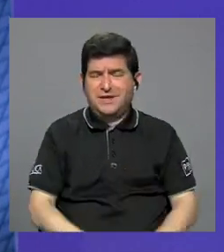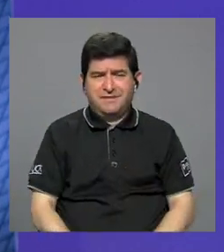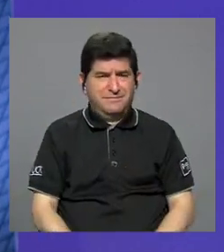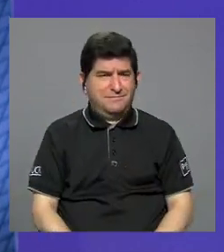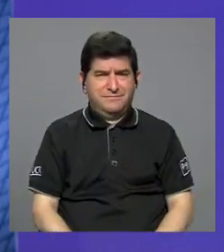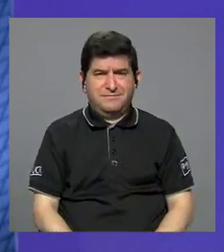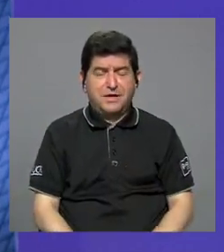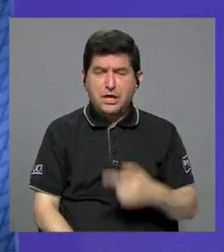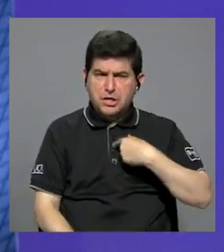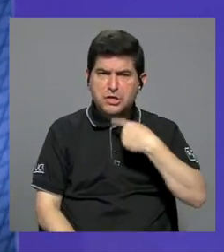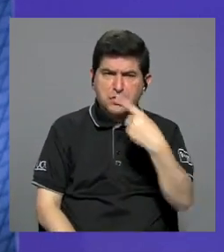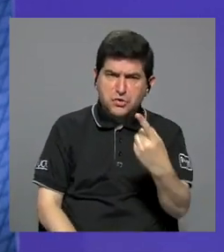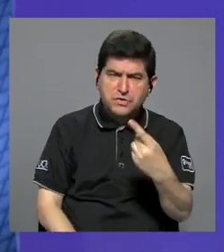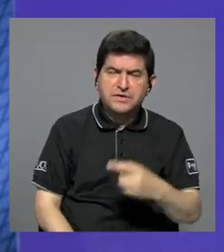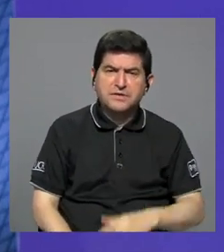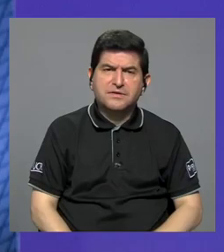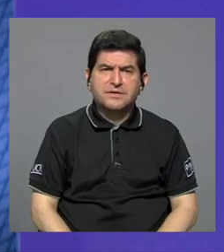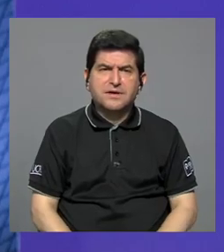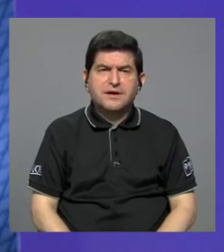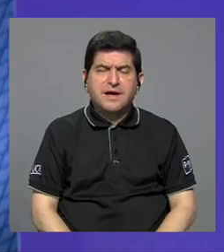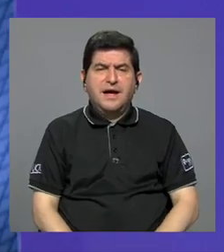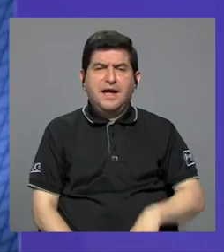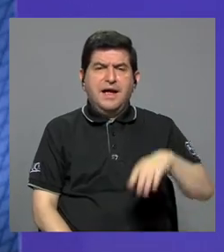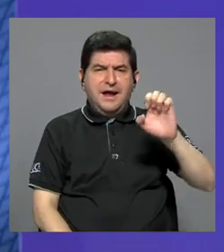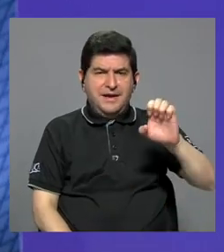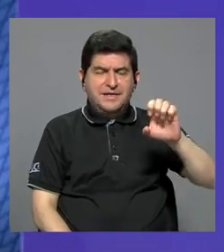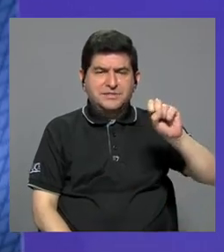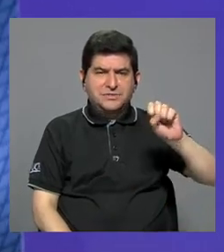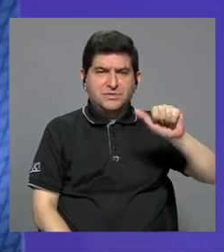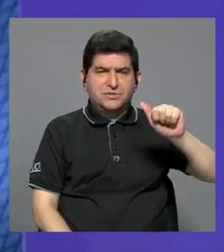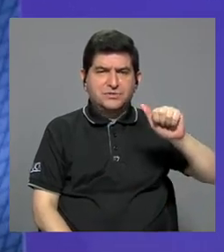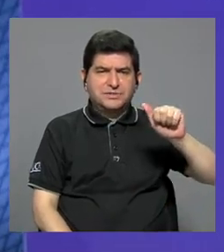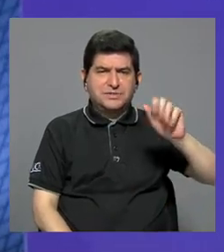Y me atrevo a decir que Sábato, ya no está